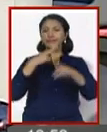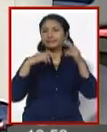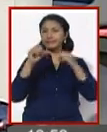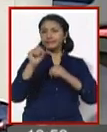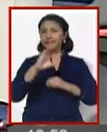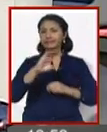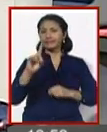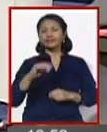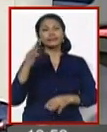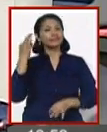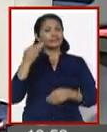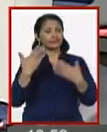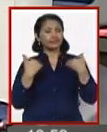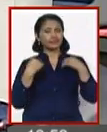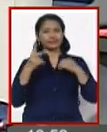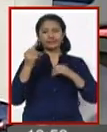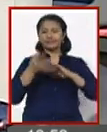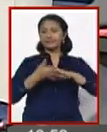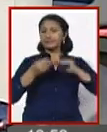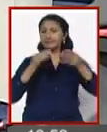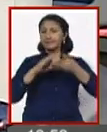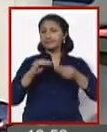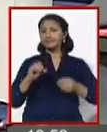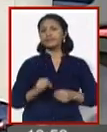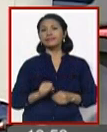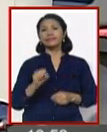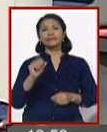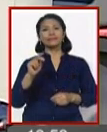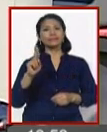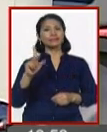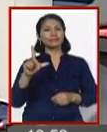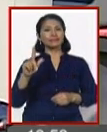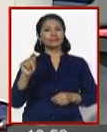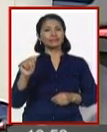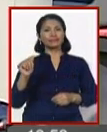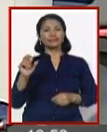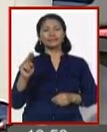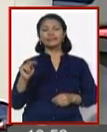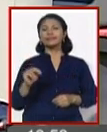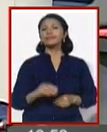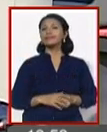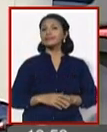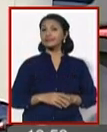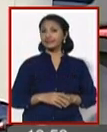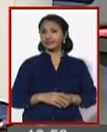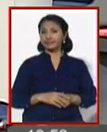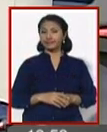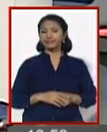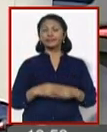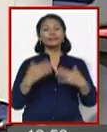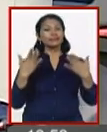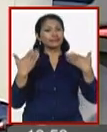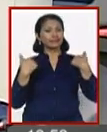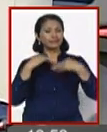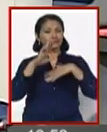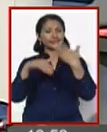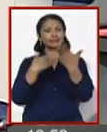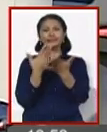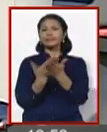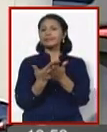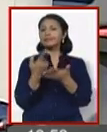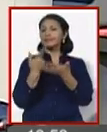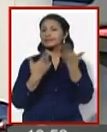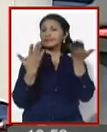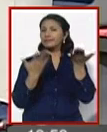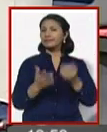Noticias SCZ. Y si quieren seguir la novela también de Suleiman el Sultán, tienen que colocar Suleiman el Sultán guión Bolivisión. Y por supuesto que se va a enterar de todos